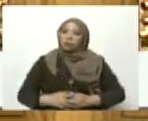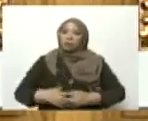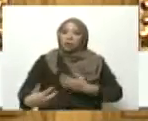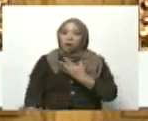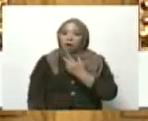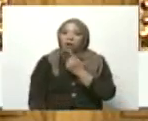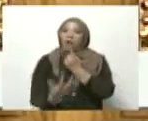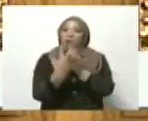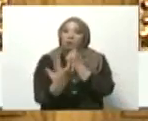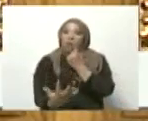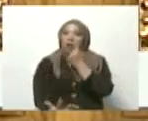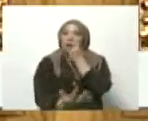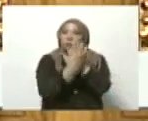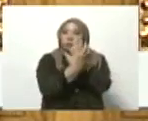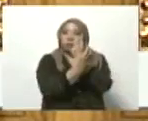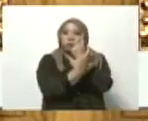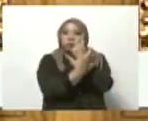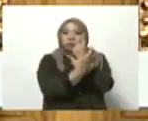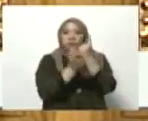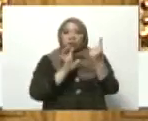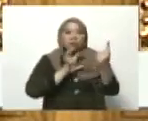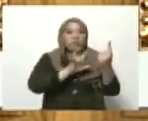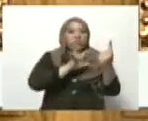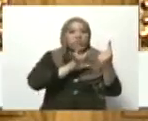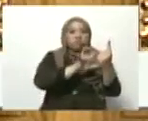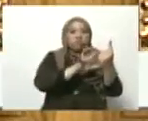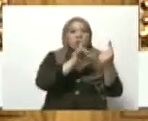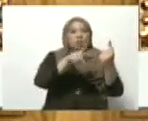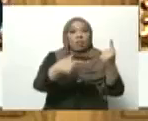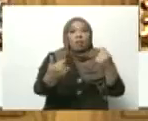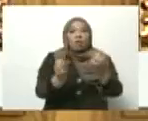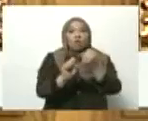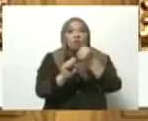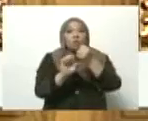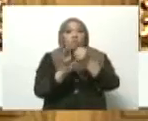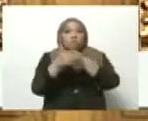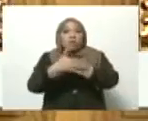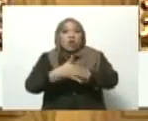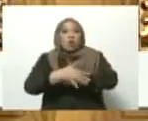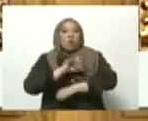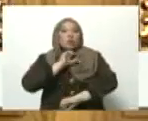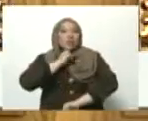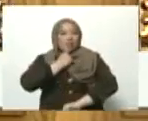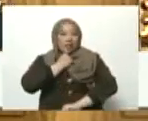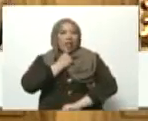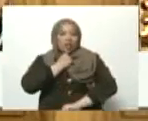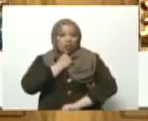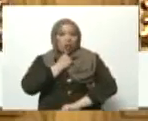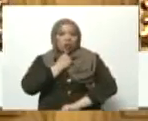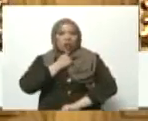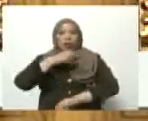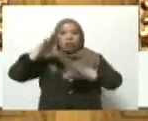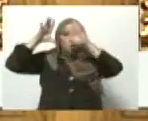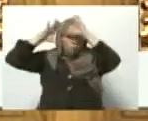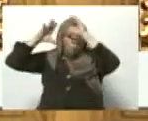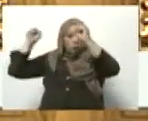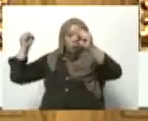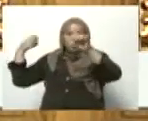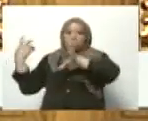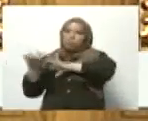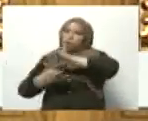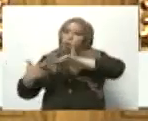todo tipo, pero los ataques eran encubiertos, operaciones encubiertas, financiamiento, presiones diplomáticas,